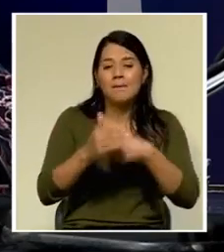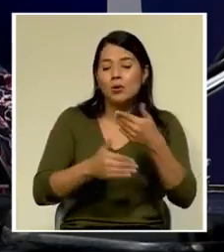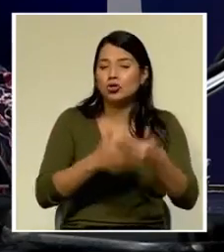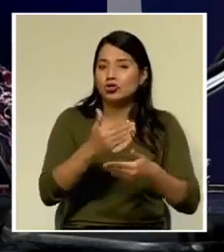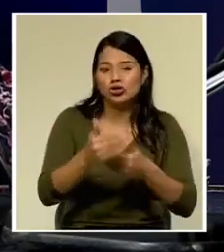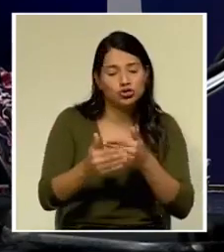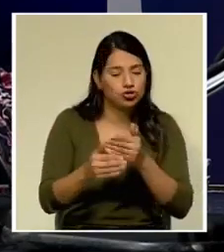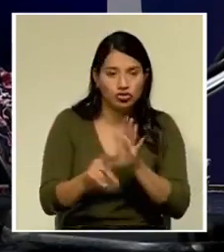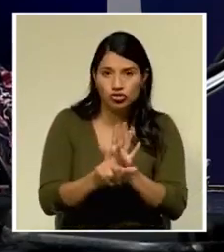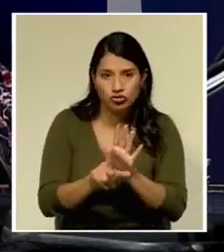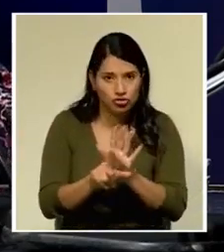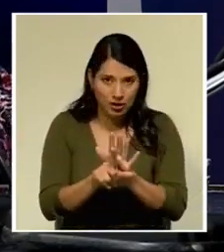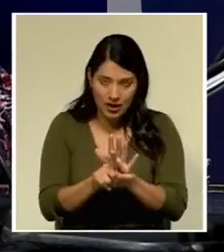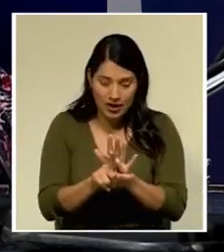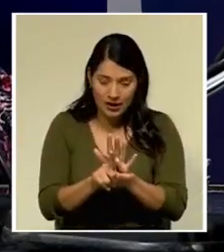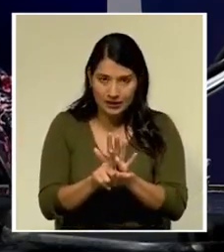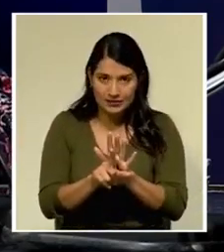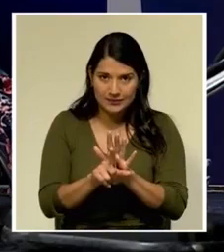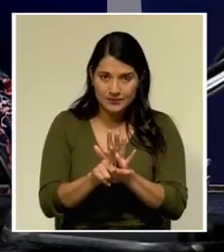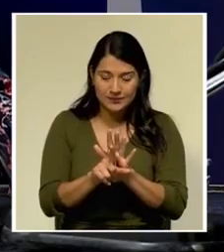cuestión para simplemente